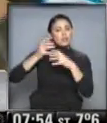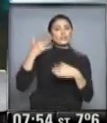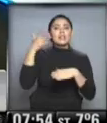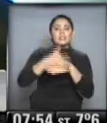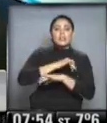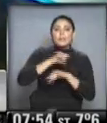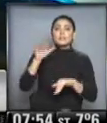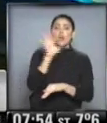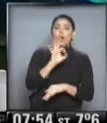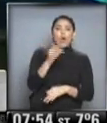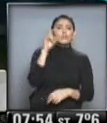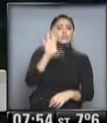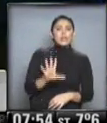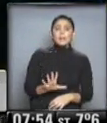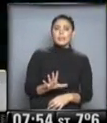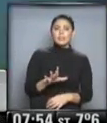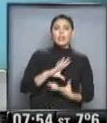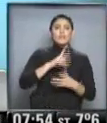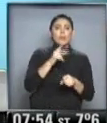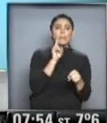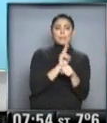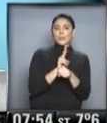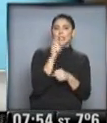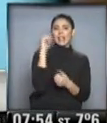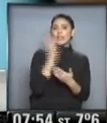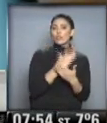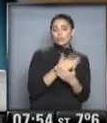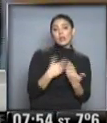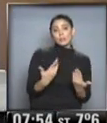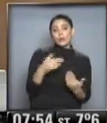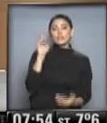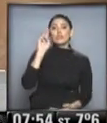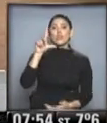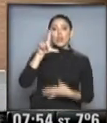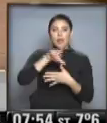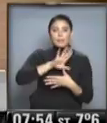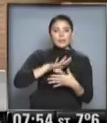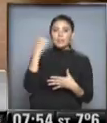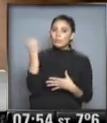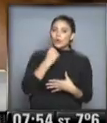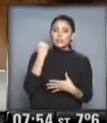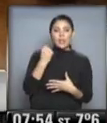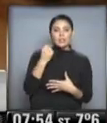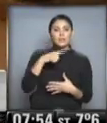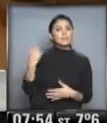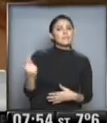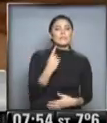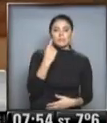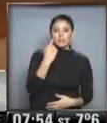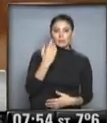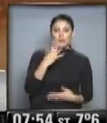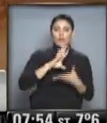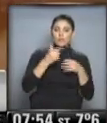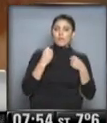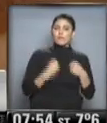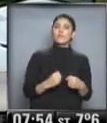información, o la pensamos solamente como una protección de la industria. Y en eso el rol de América Latina ha sido muy importante porque ha sido vanguardia al ser un bloque